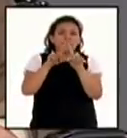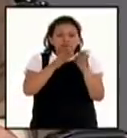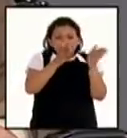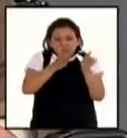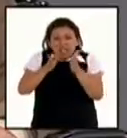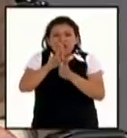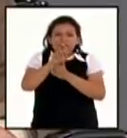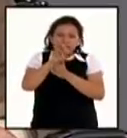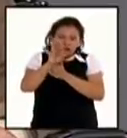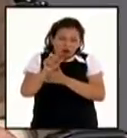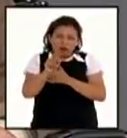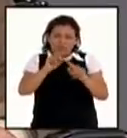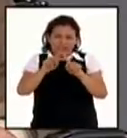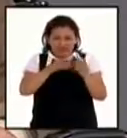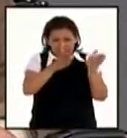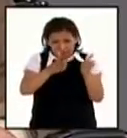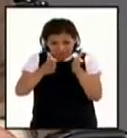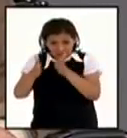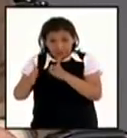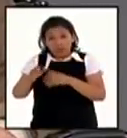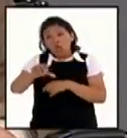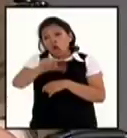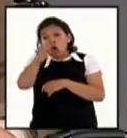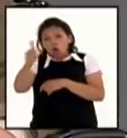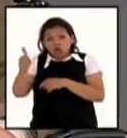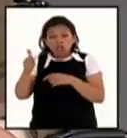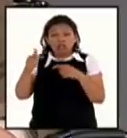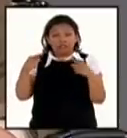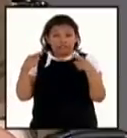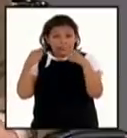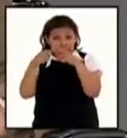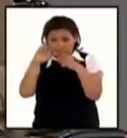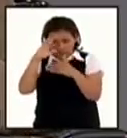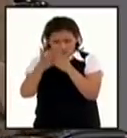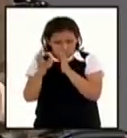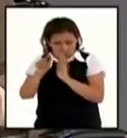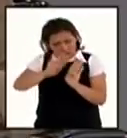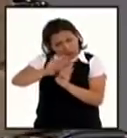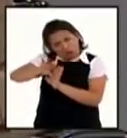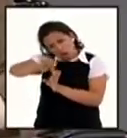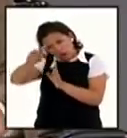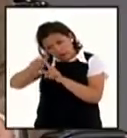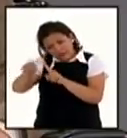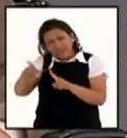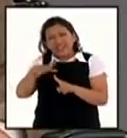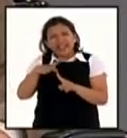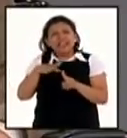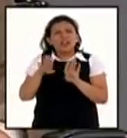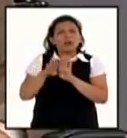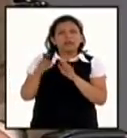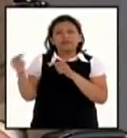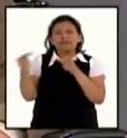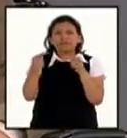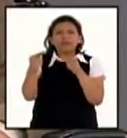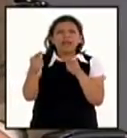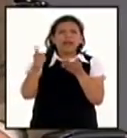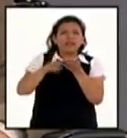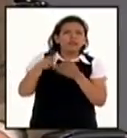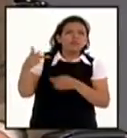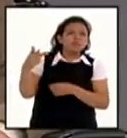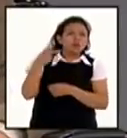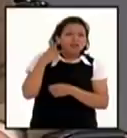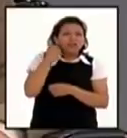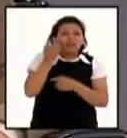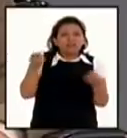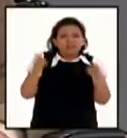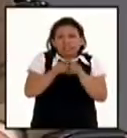Y hay otras iglesias no católicas que sí tienen una disputa política por la hegemonía, pero la inmensa mayoría de